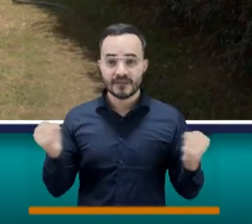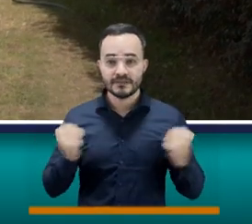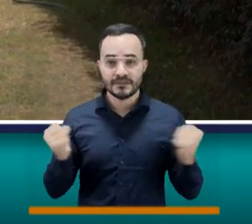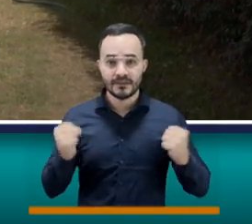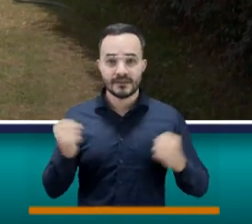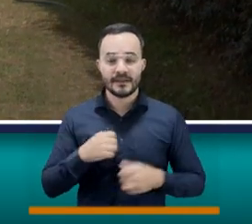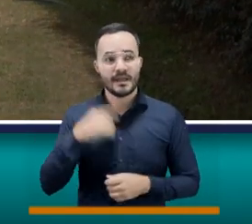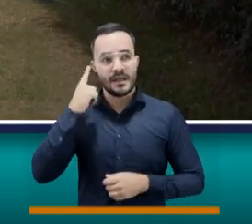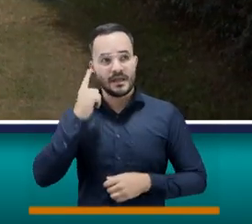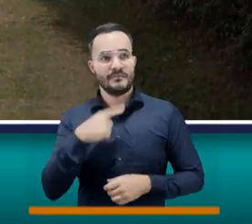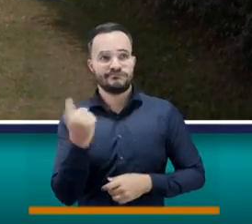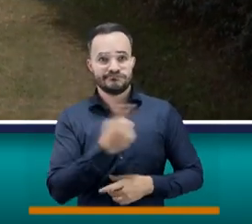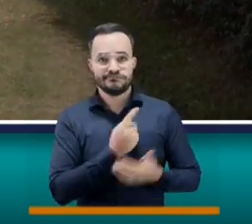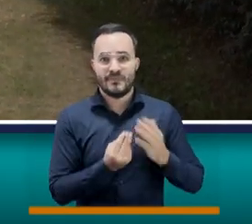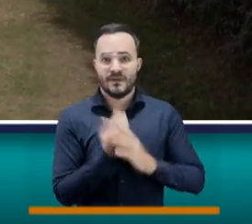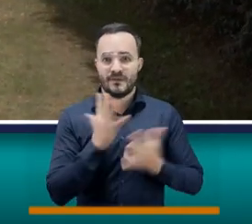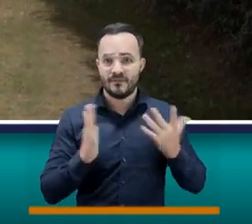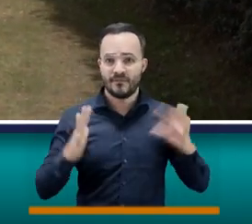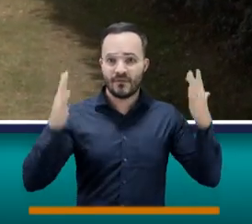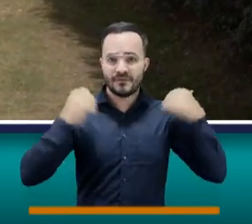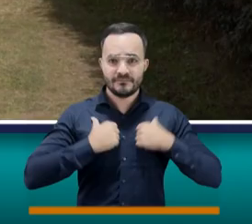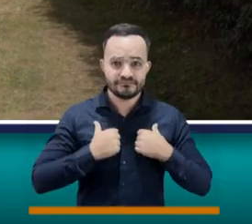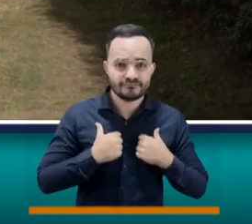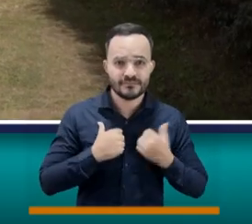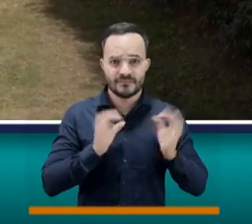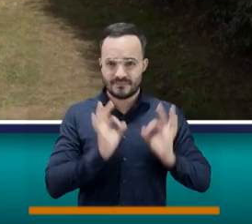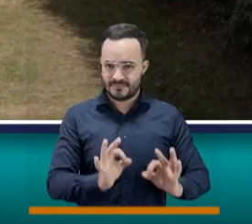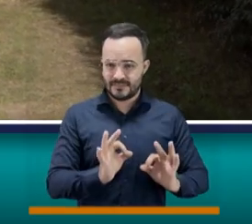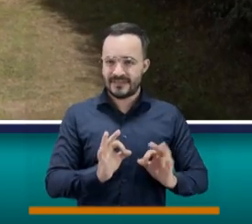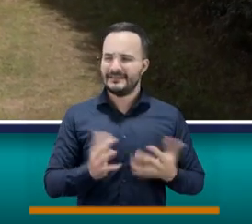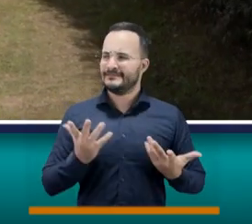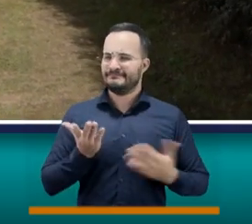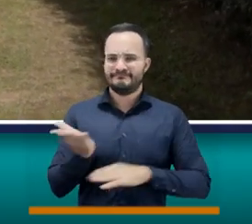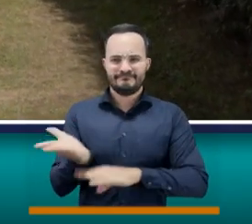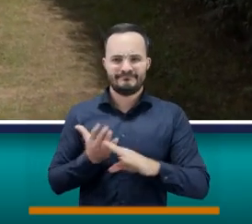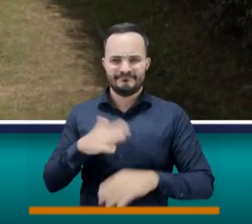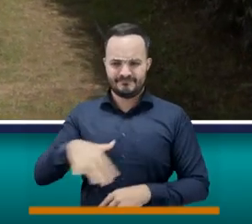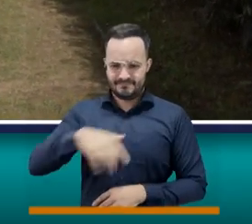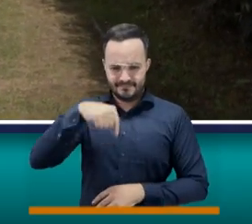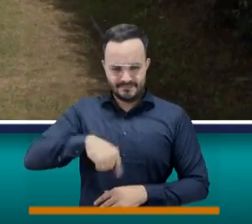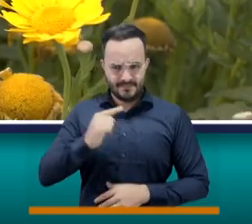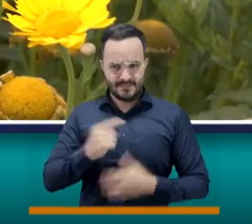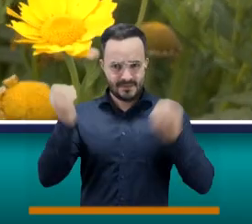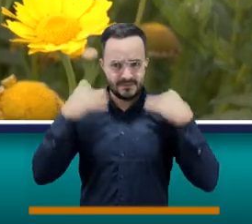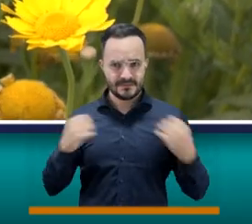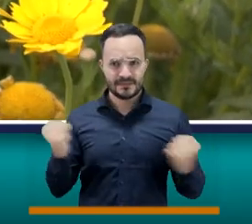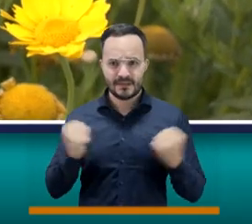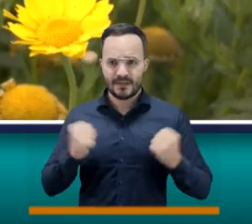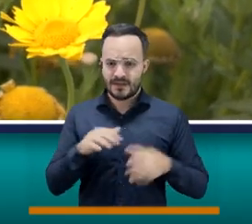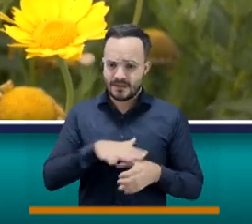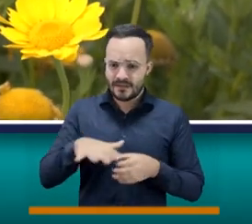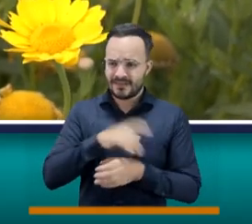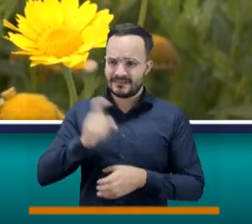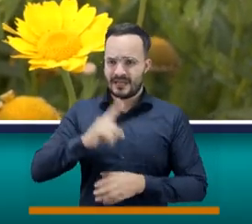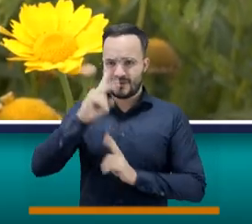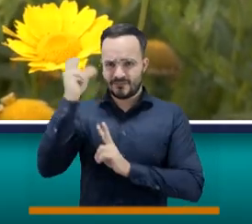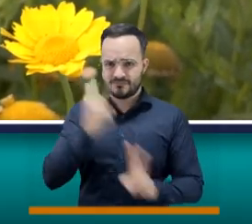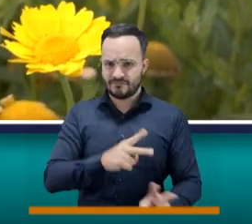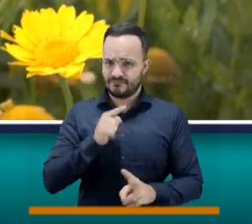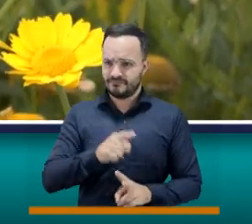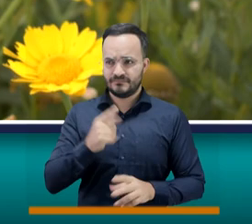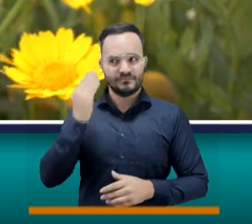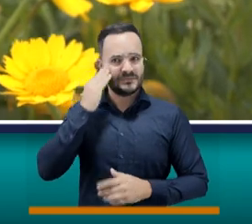Santa Elena, en medio del brillo de las flores y los silleteros, reclama orden y ley en ese territorio para no perder